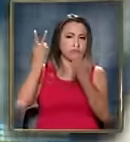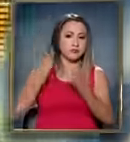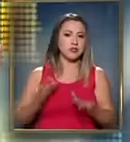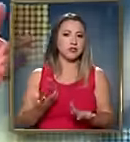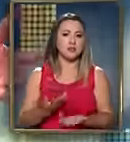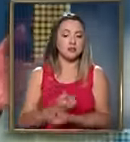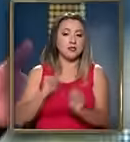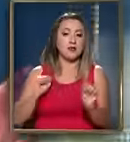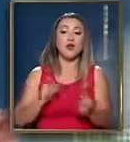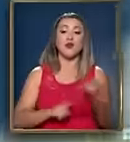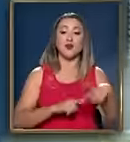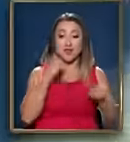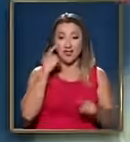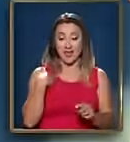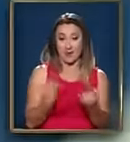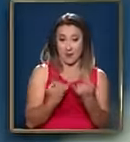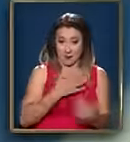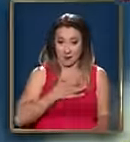El otro día un amigo mío,